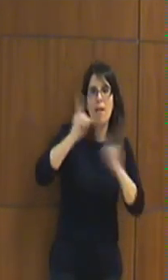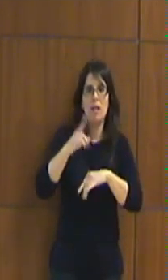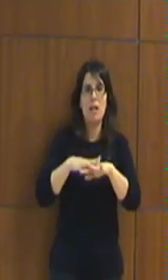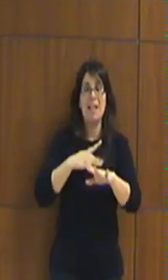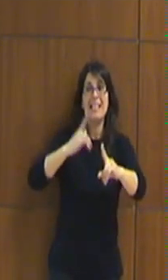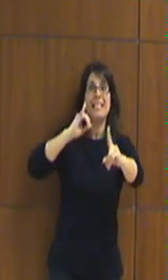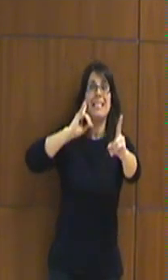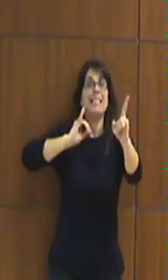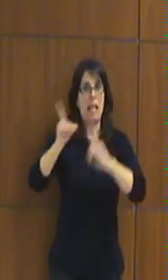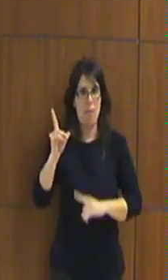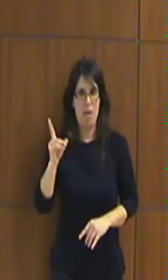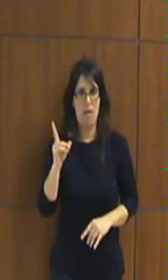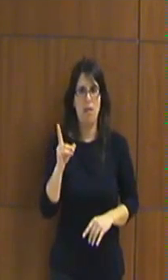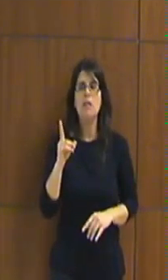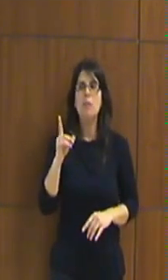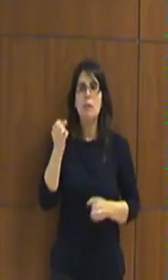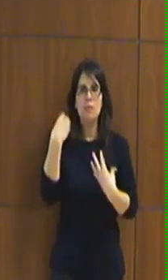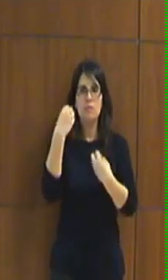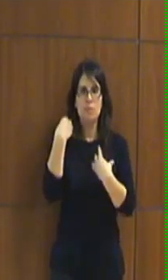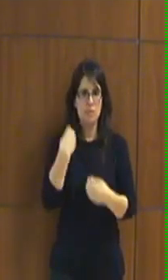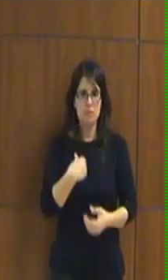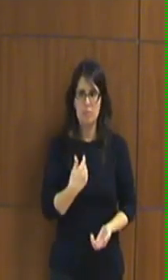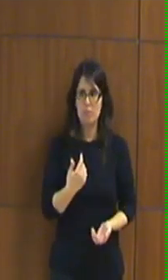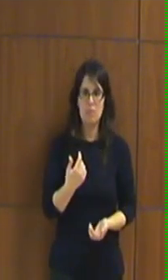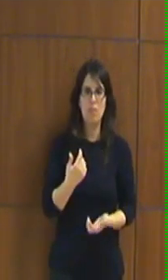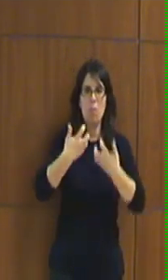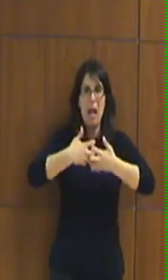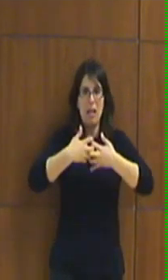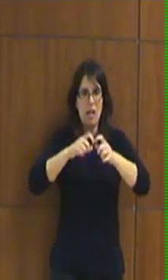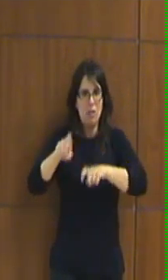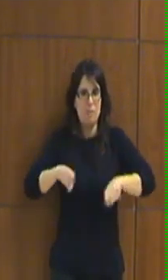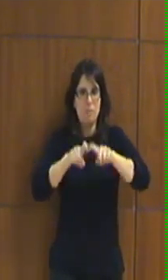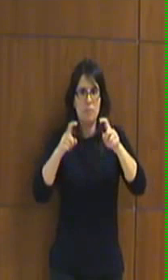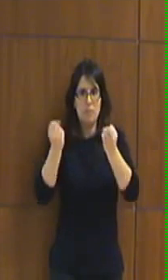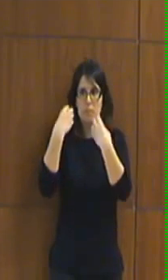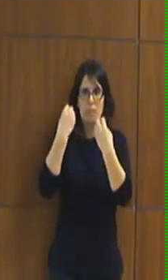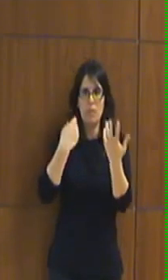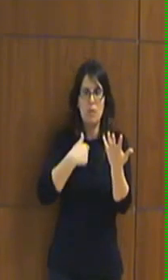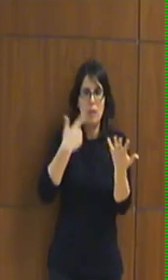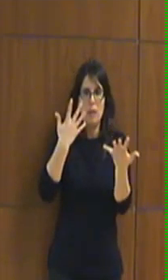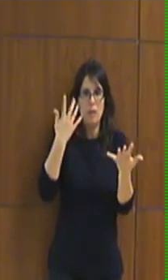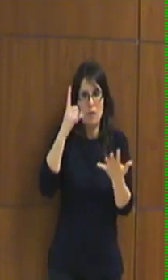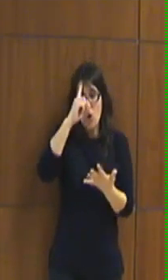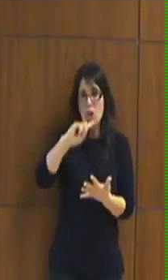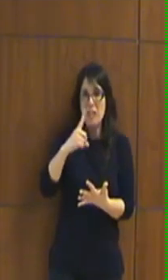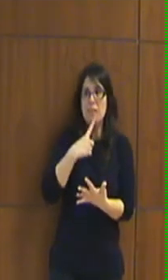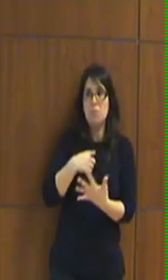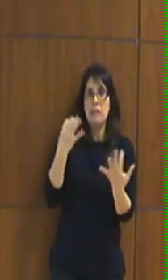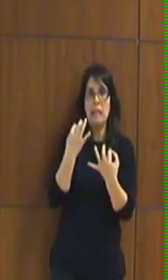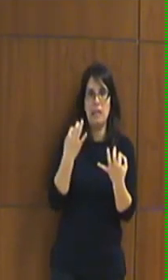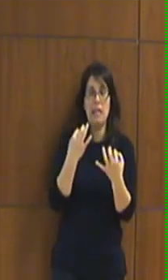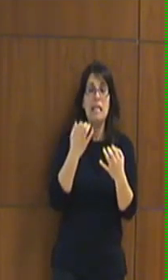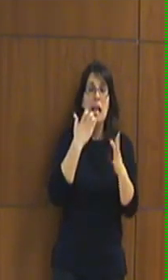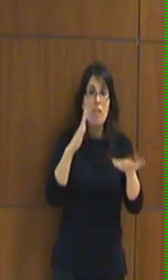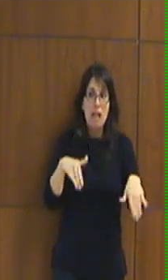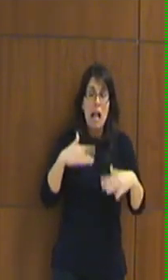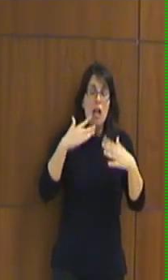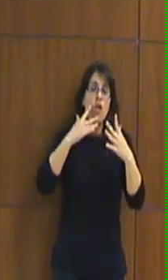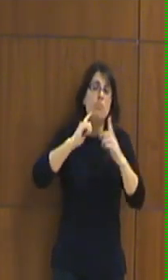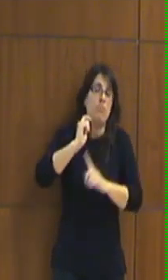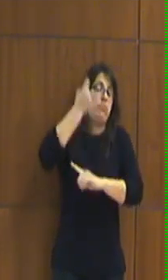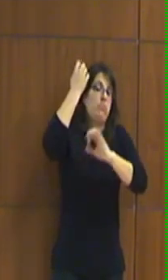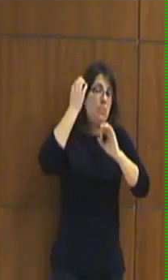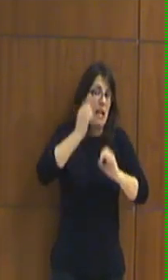diciendo. Primero porque habla con una máquina que le está diciendo que un número que no sé qué, no sé cuánto. Y luego, si consigue hablar con la operadora, porque realmente no tiene las herramientas para